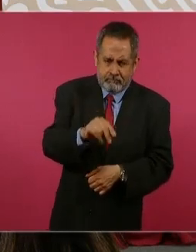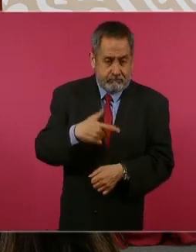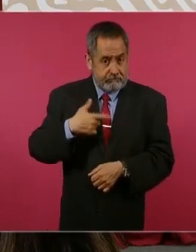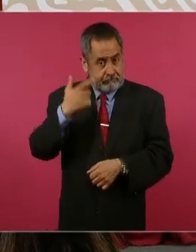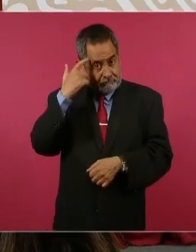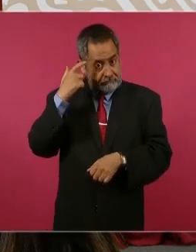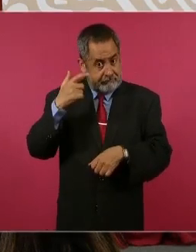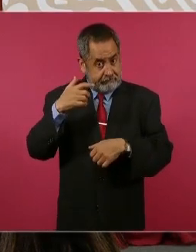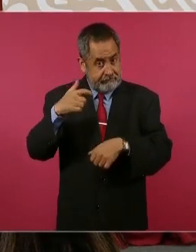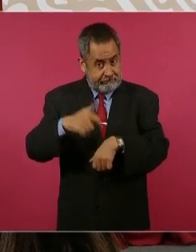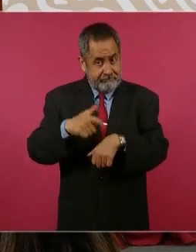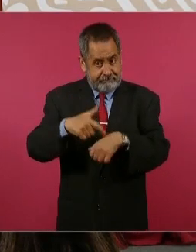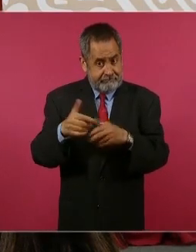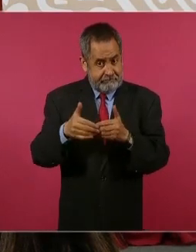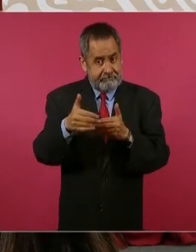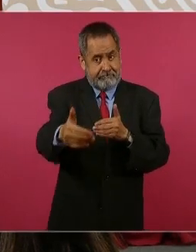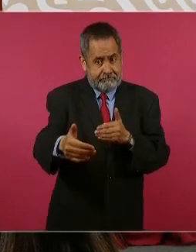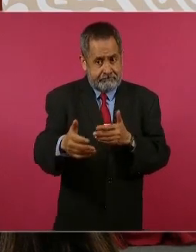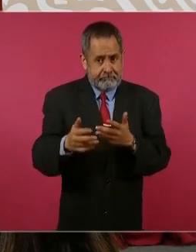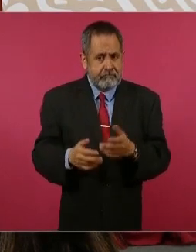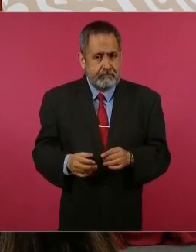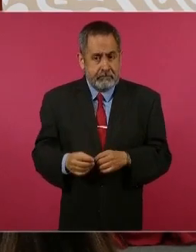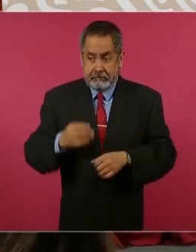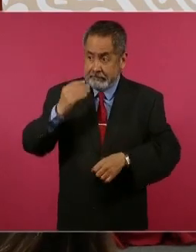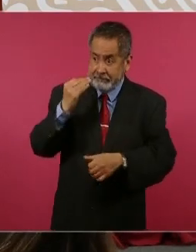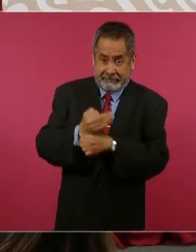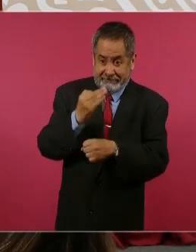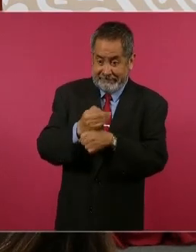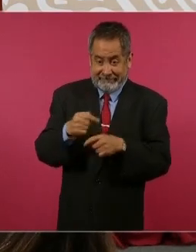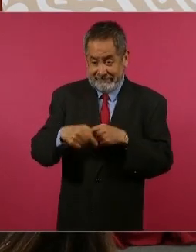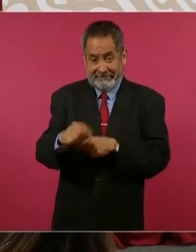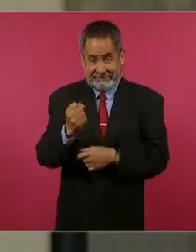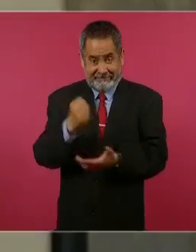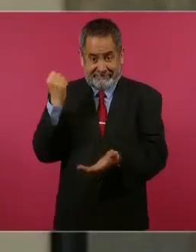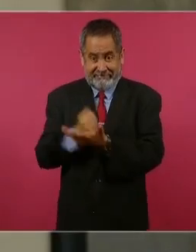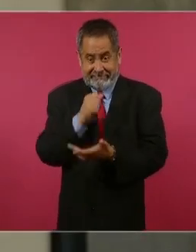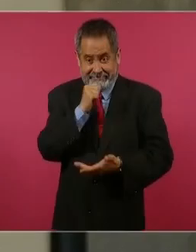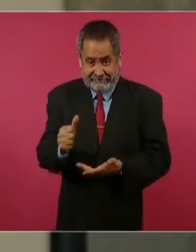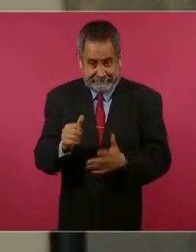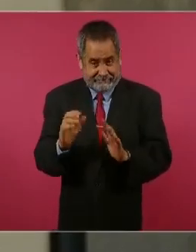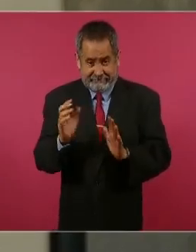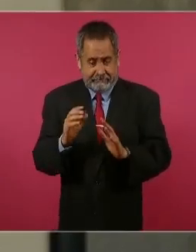¿se estaría en disposición de decir que no hay necesidad de que se tenga que aprobar en septiembre?